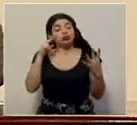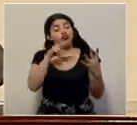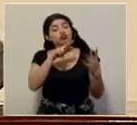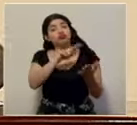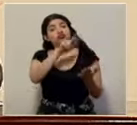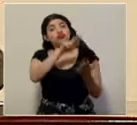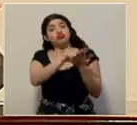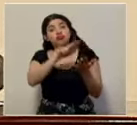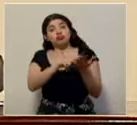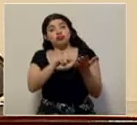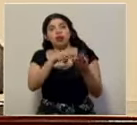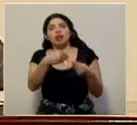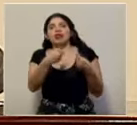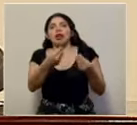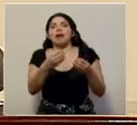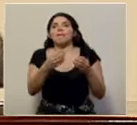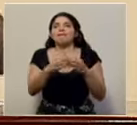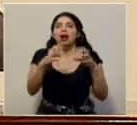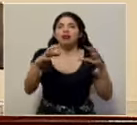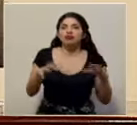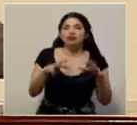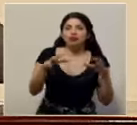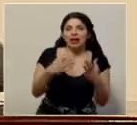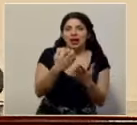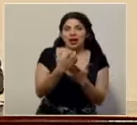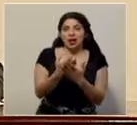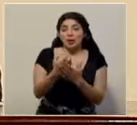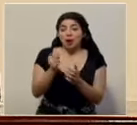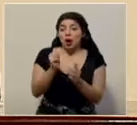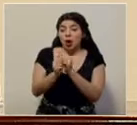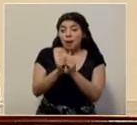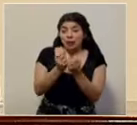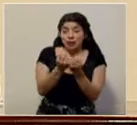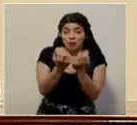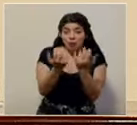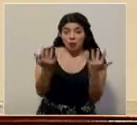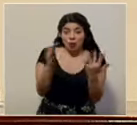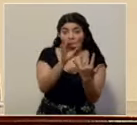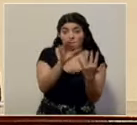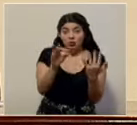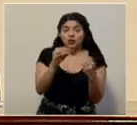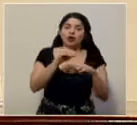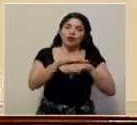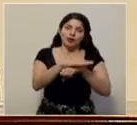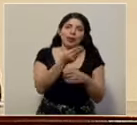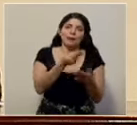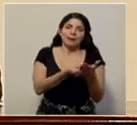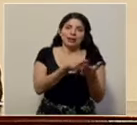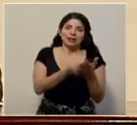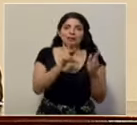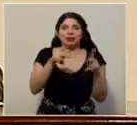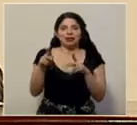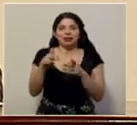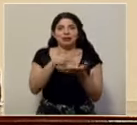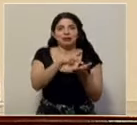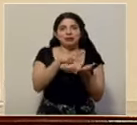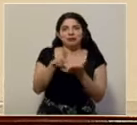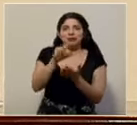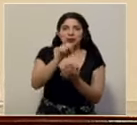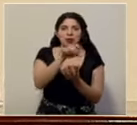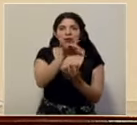dinámica económica que se da, ¿verdad? Ante más competencia también hay una incidencia sobre los precios del consumidor. Pero